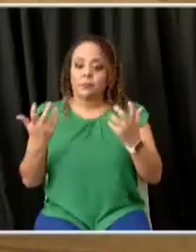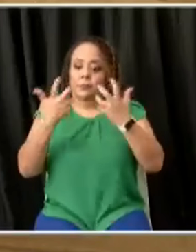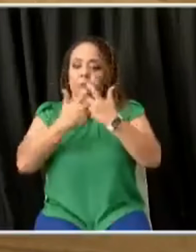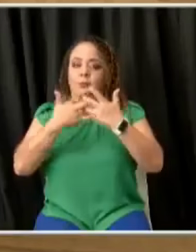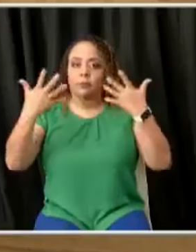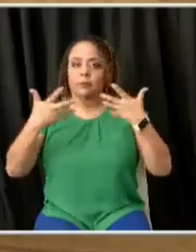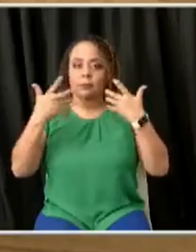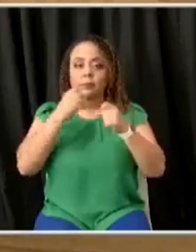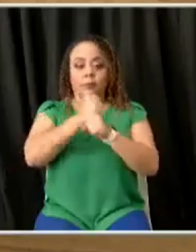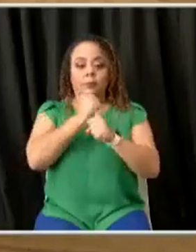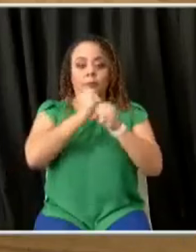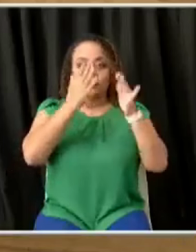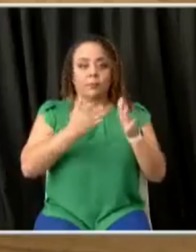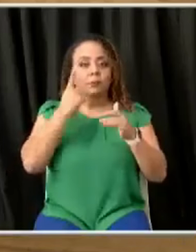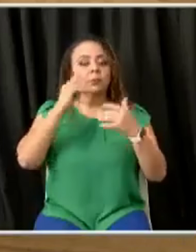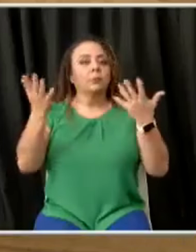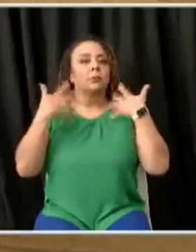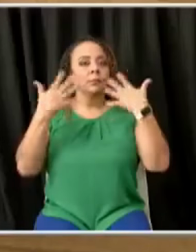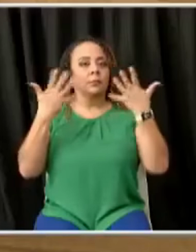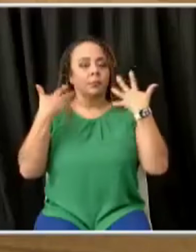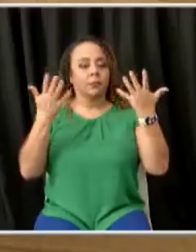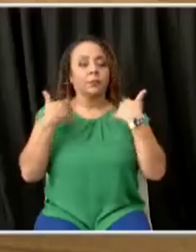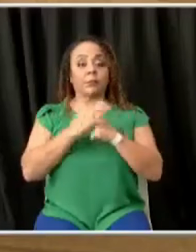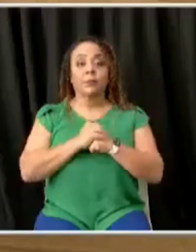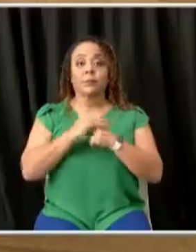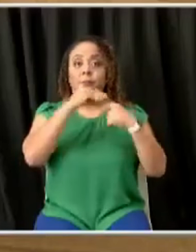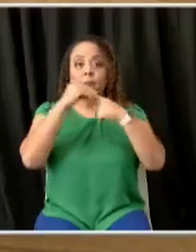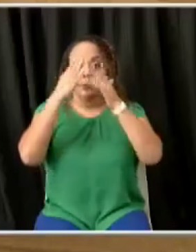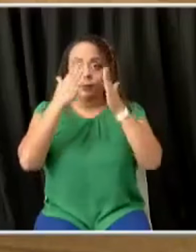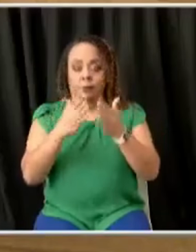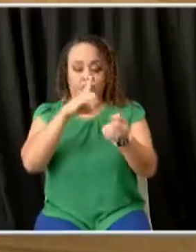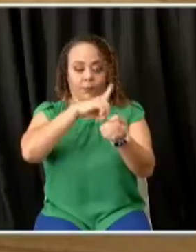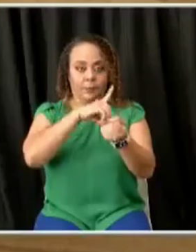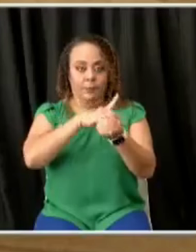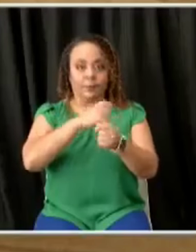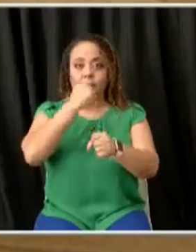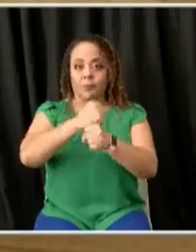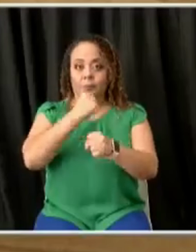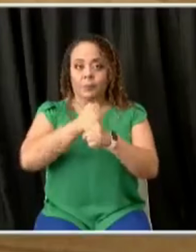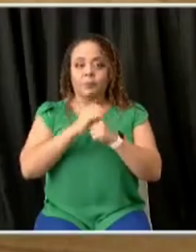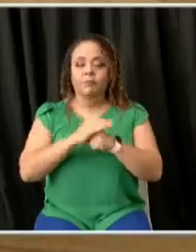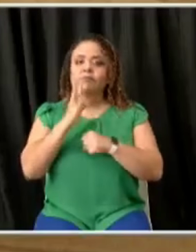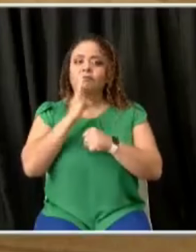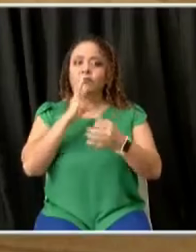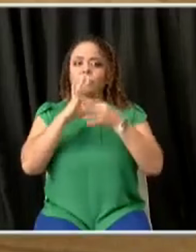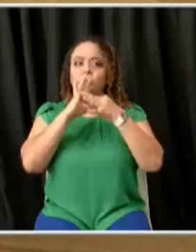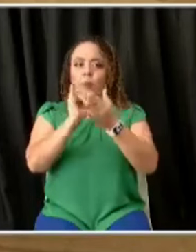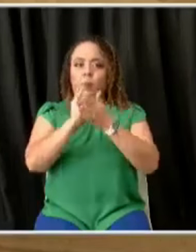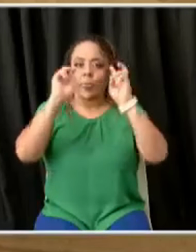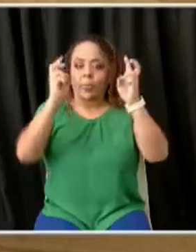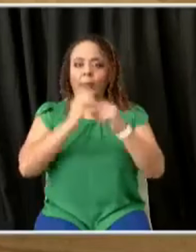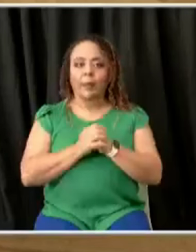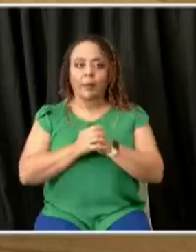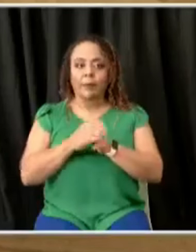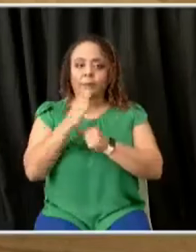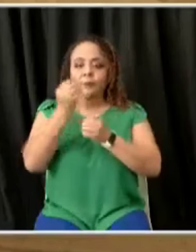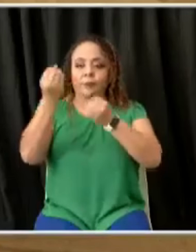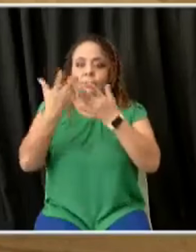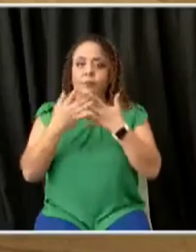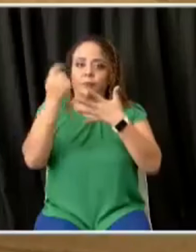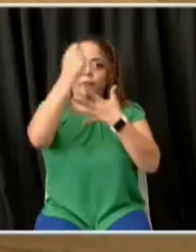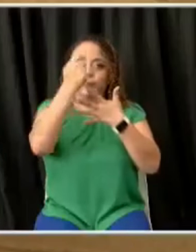de trabajadores al calor. Un especialista médico del trabajo nos va a hablar sobre este tema y nos va a dar una